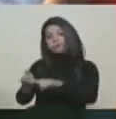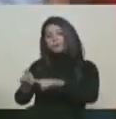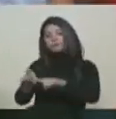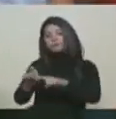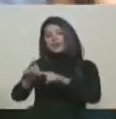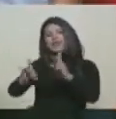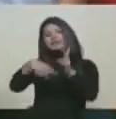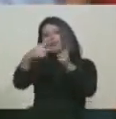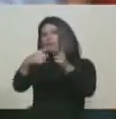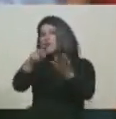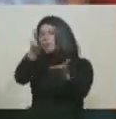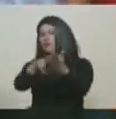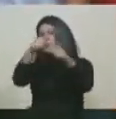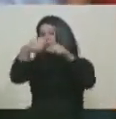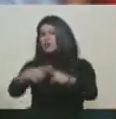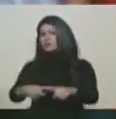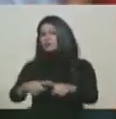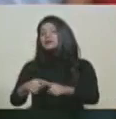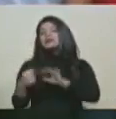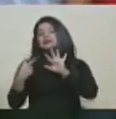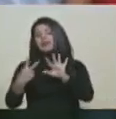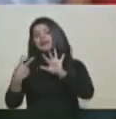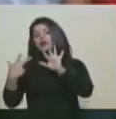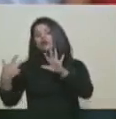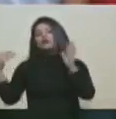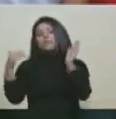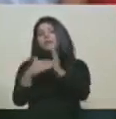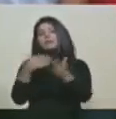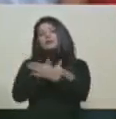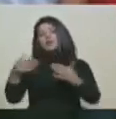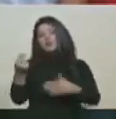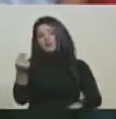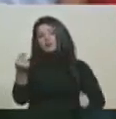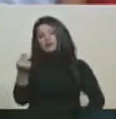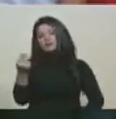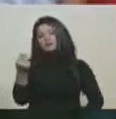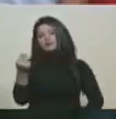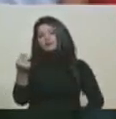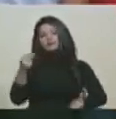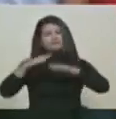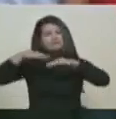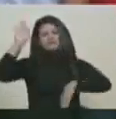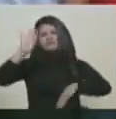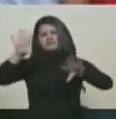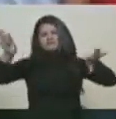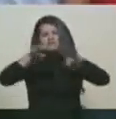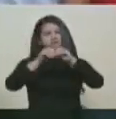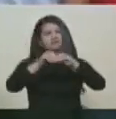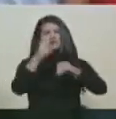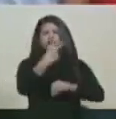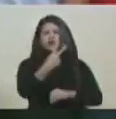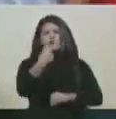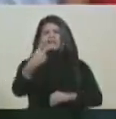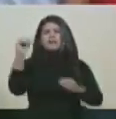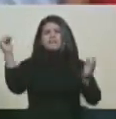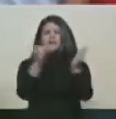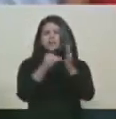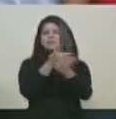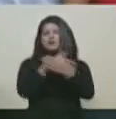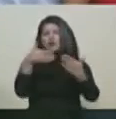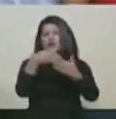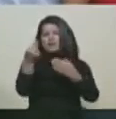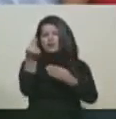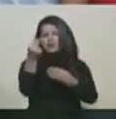segunda vuelta, 78 mil millones de bolívares. Más de 220 mil millones de bolívares